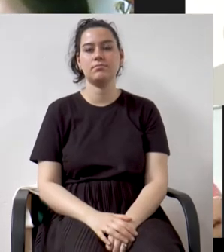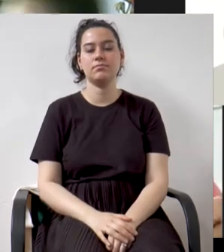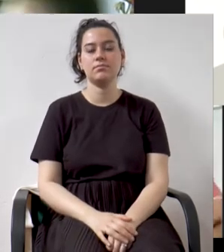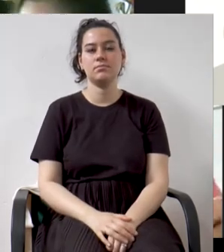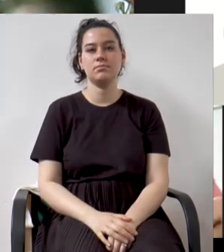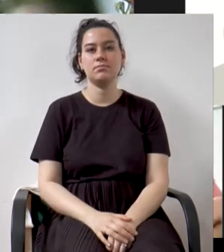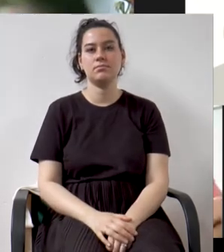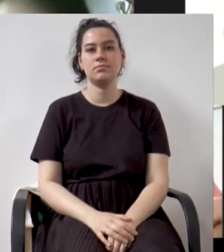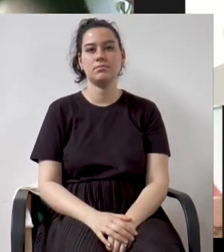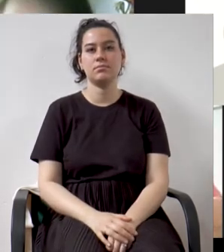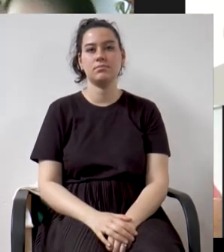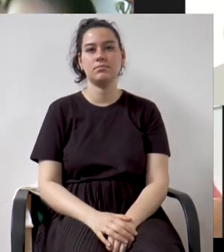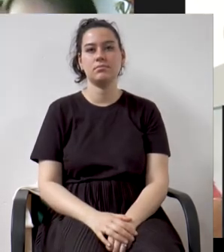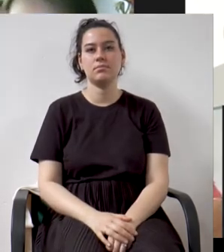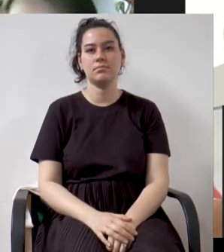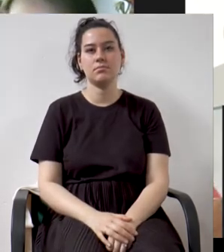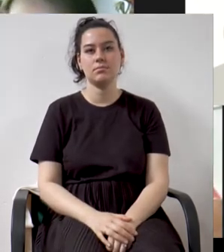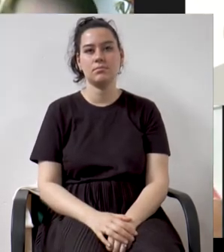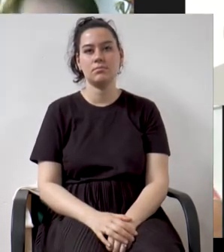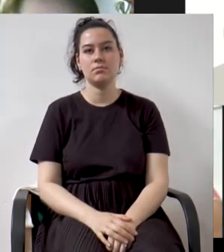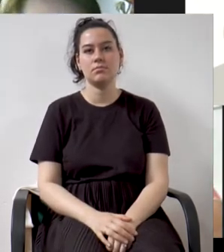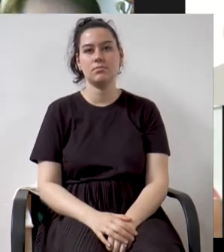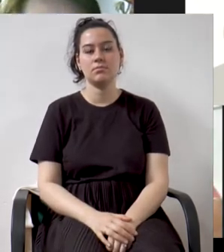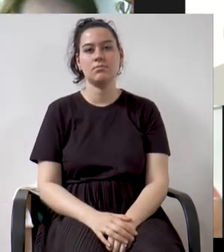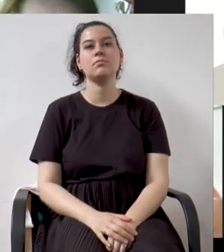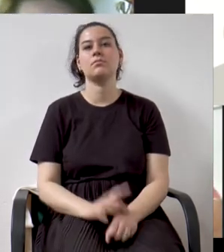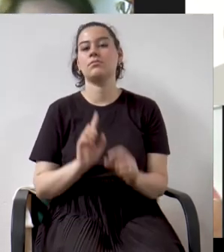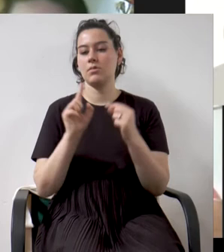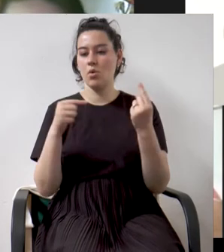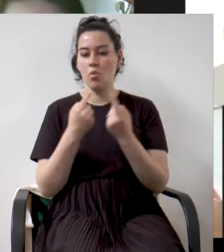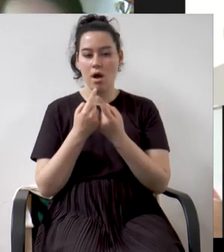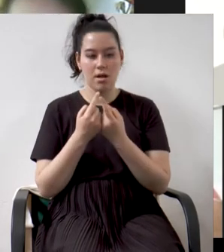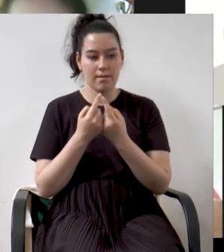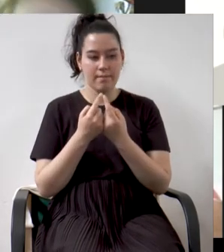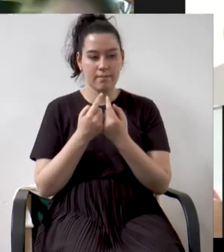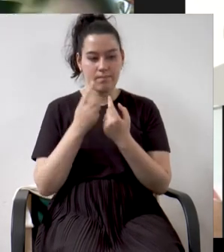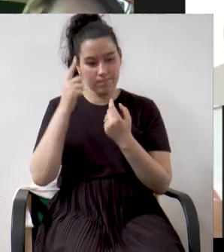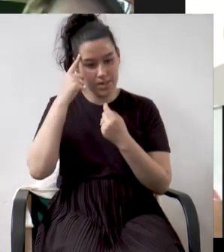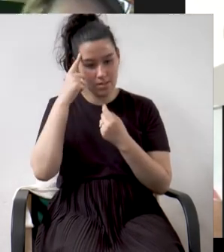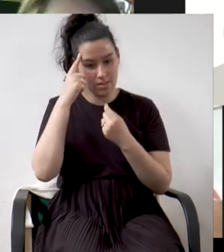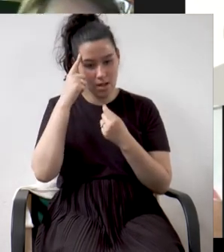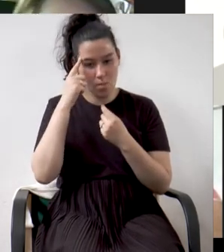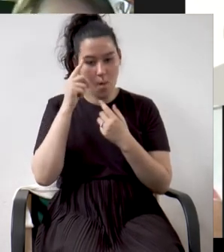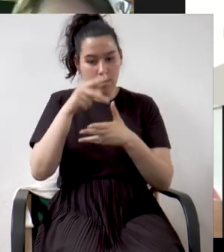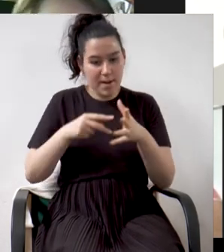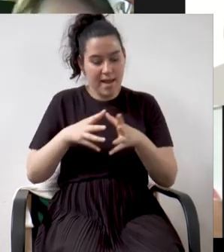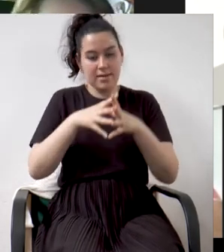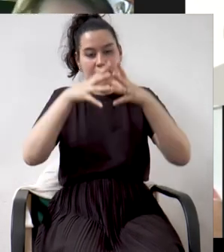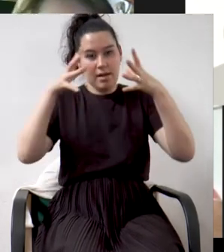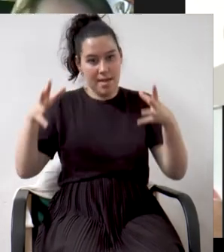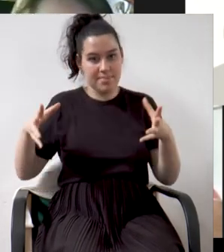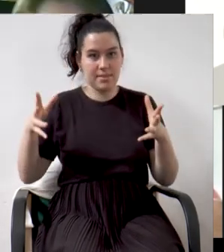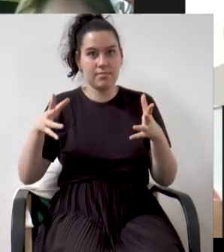En el litoral, más bien vamos por algo tipo plan Mayolo. Digo tipo plan Mayolo porque obviamente, aggiornado a la